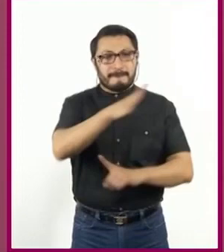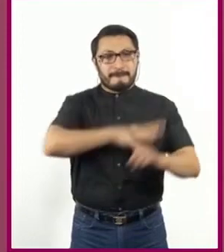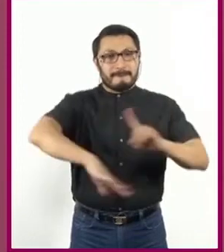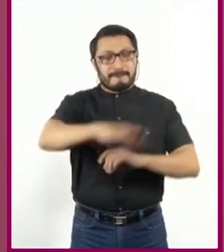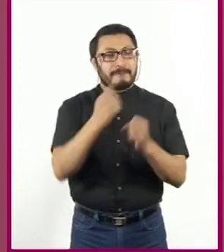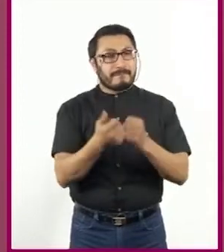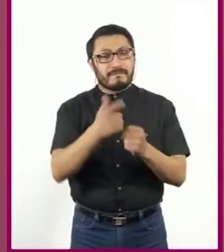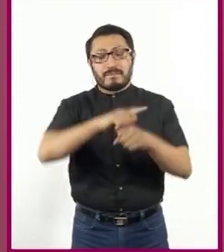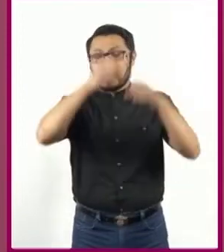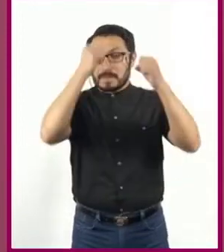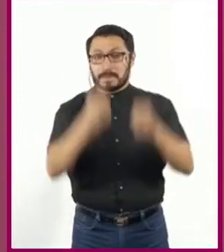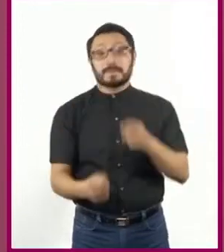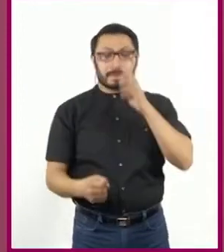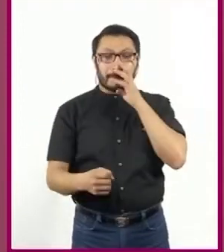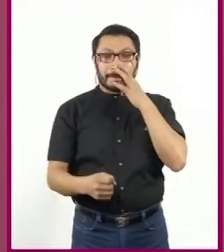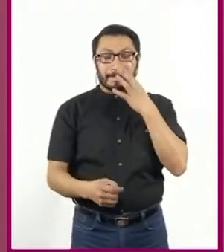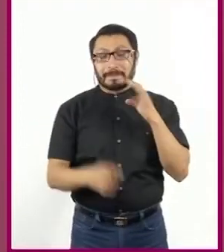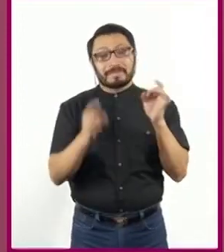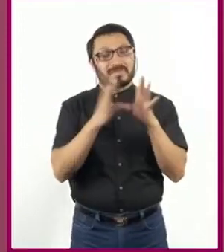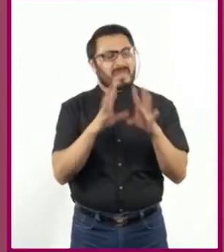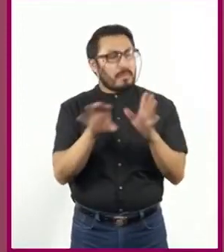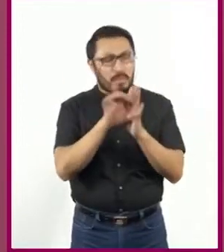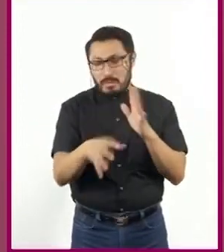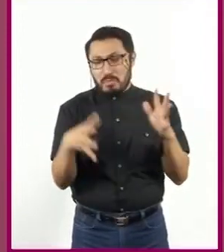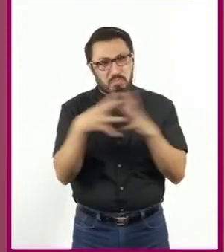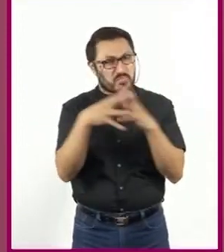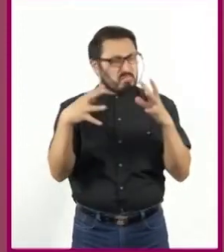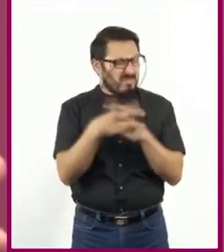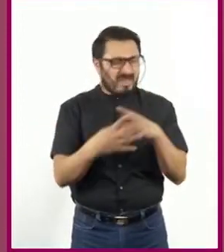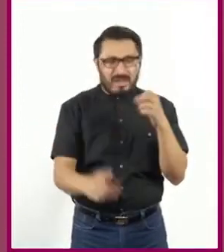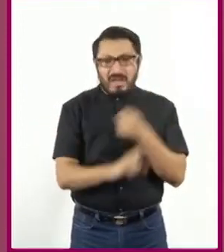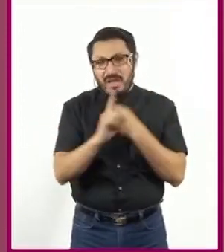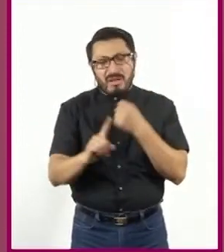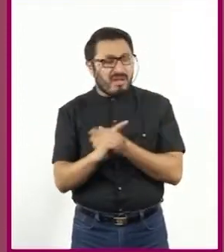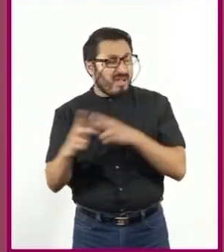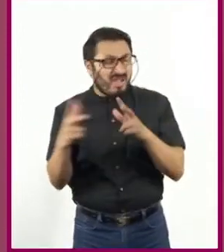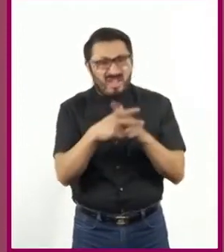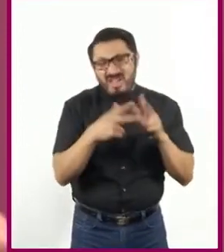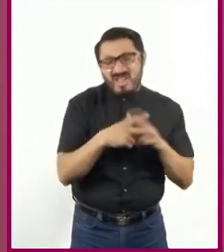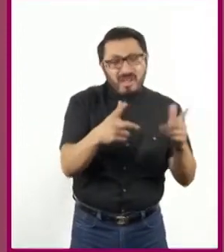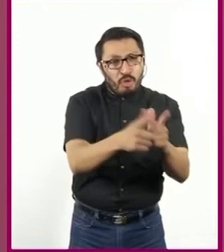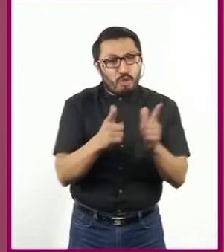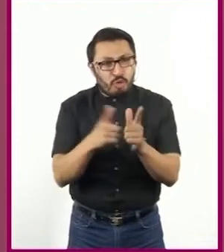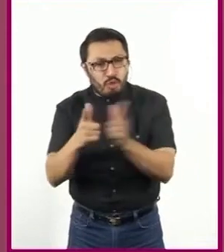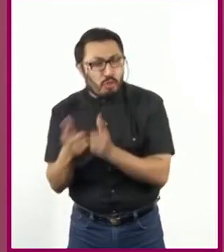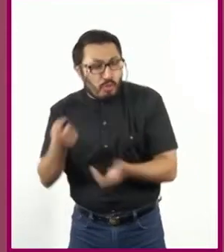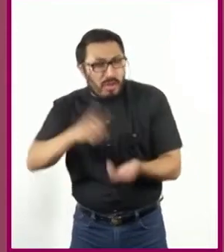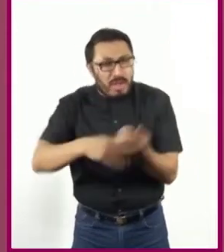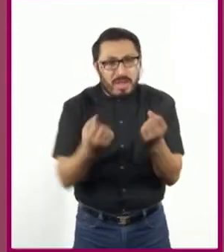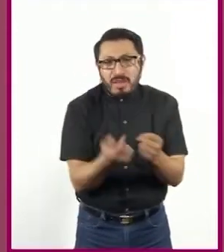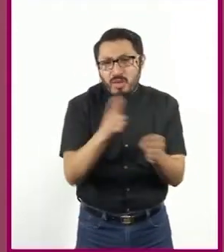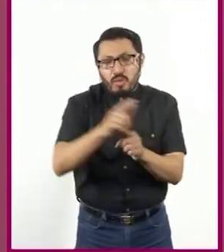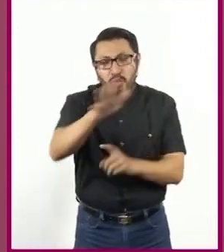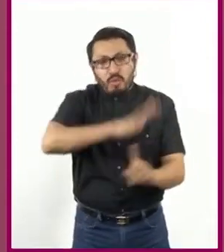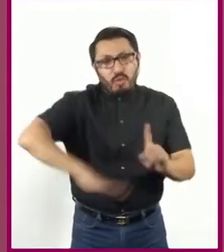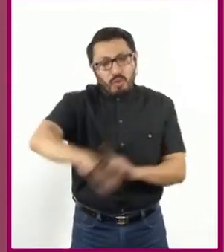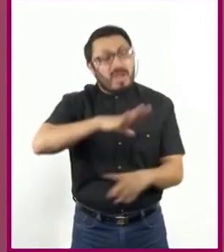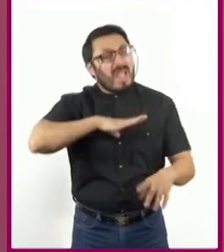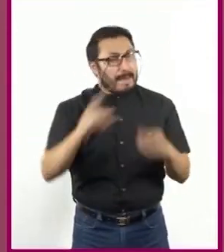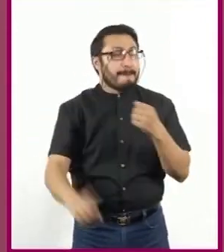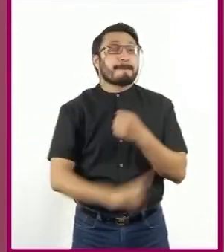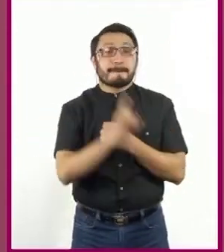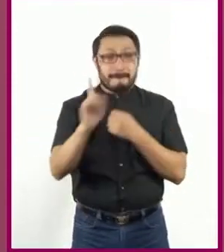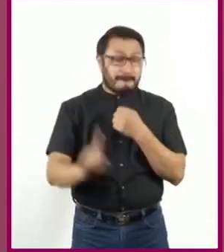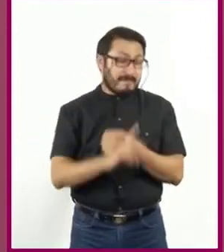seguro. Situaciones como la guerra o conflictos entre grupos al interior de las sociedades contienen peligros